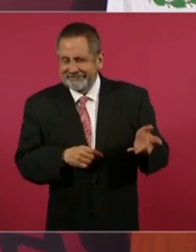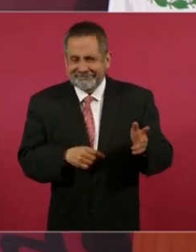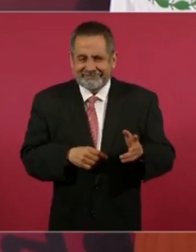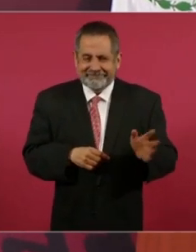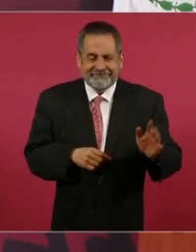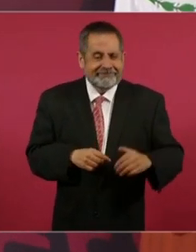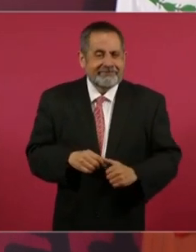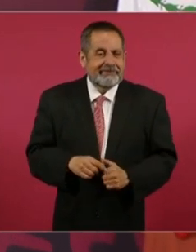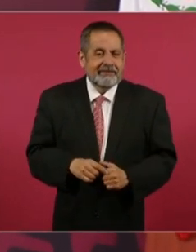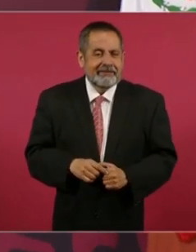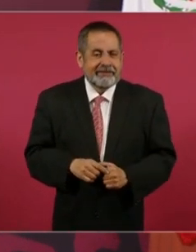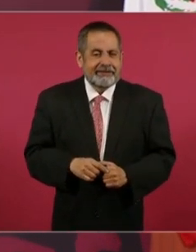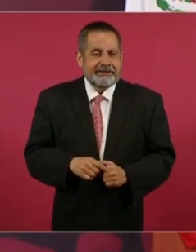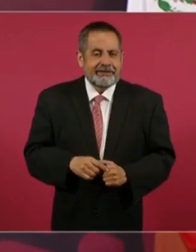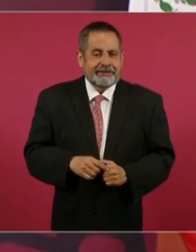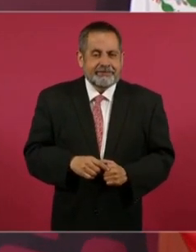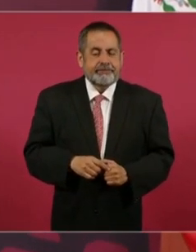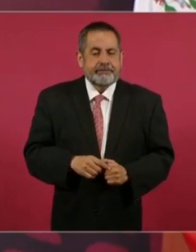que